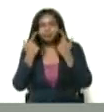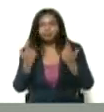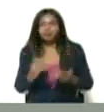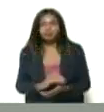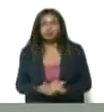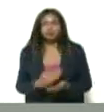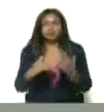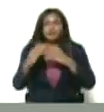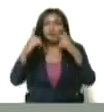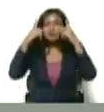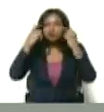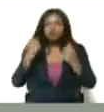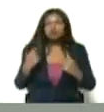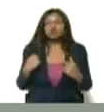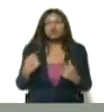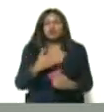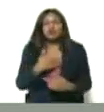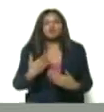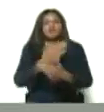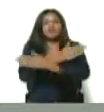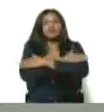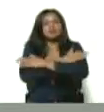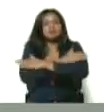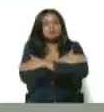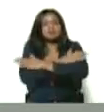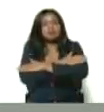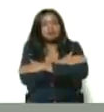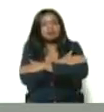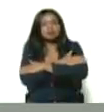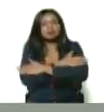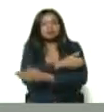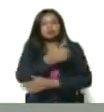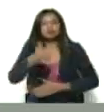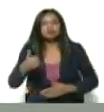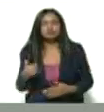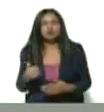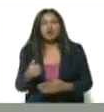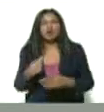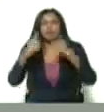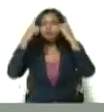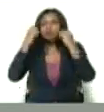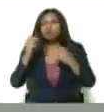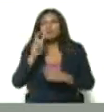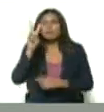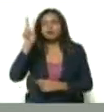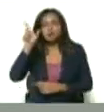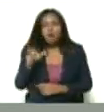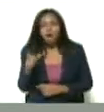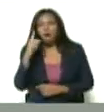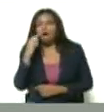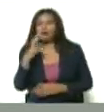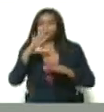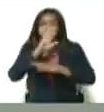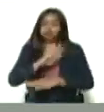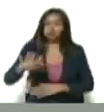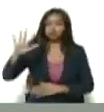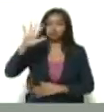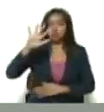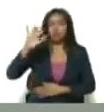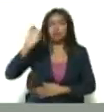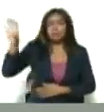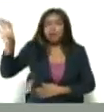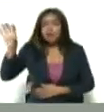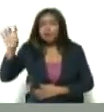tenemos profesionales. Quiero felicitar a los profesionales venezolanos en todo el país, profesionales de la